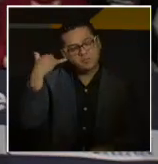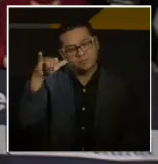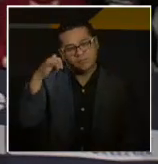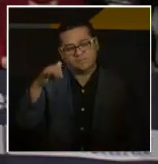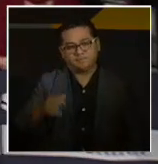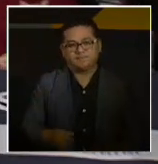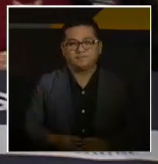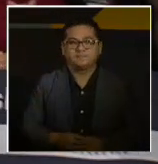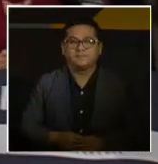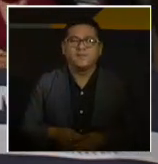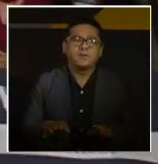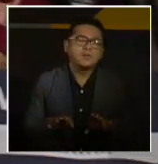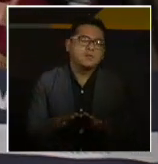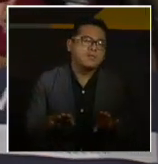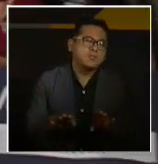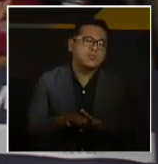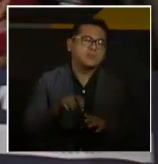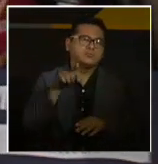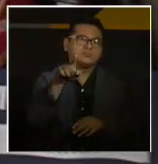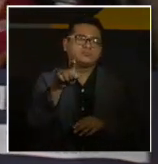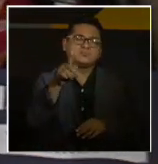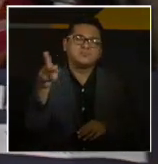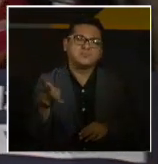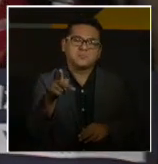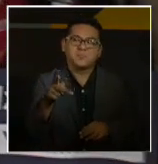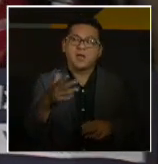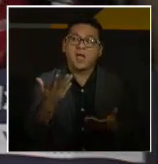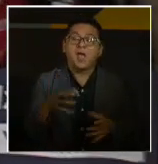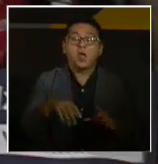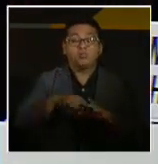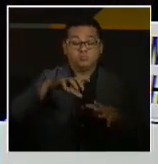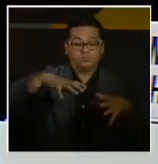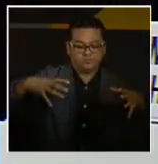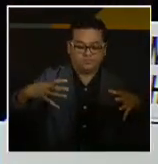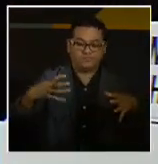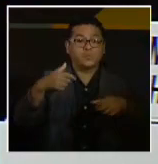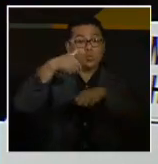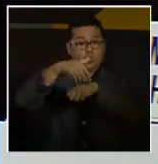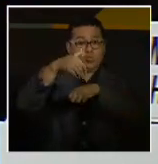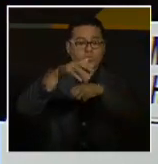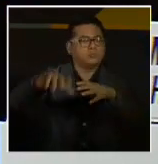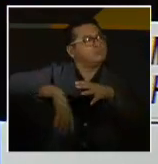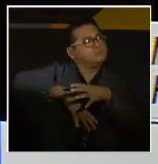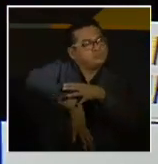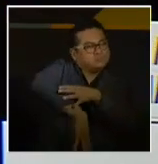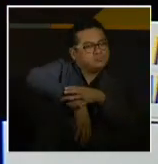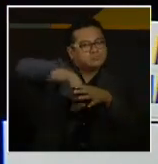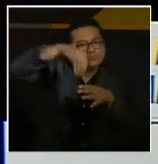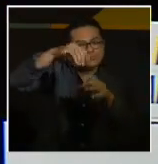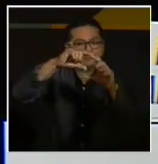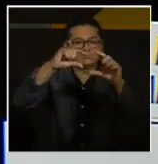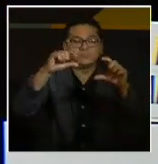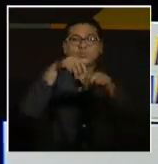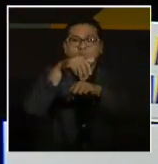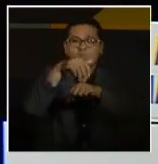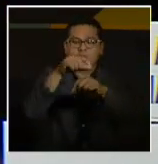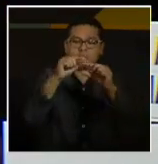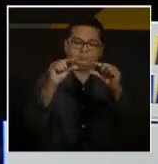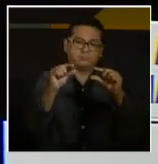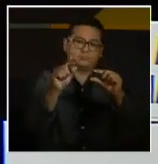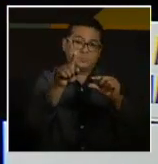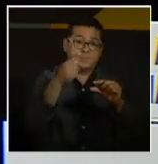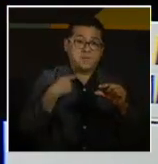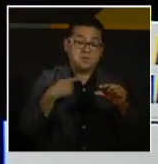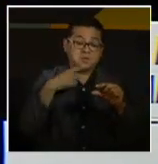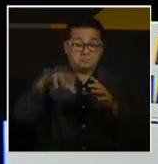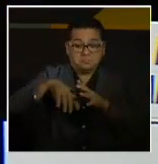de Yucatán. ¿Cómo van a formular su pregunta? Aquí tenemos una urna. Vamos a sortear el número del ciudadano o la